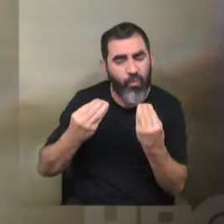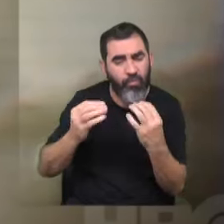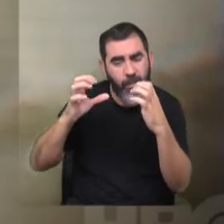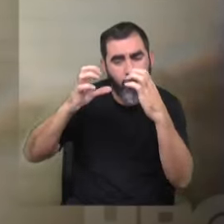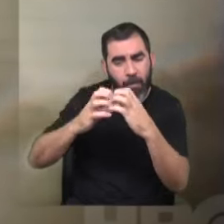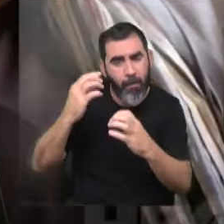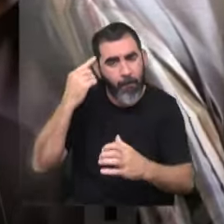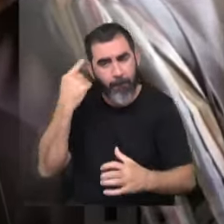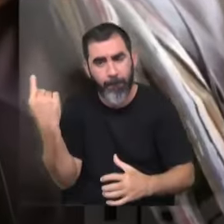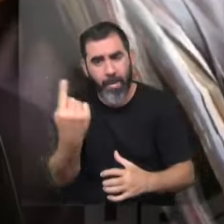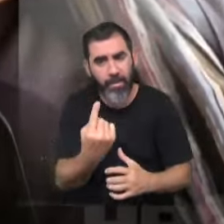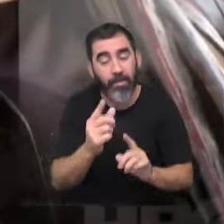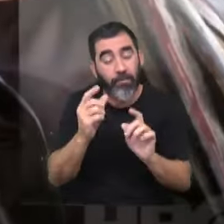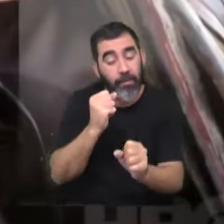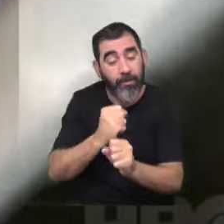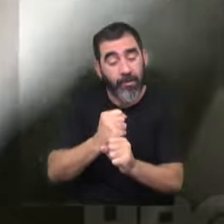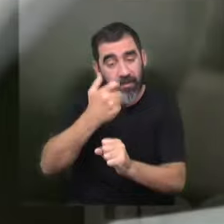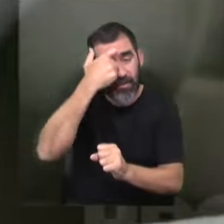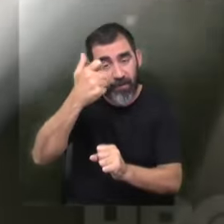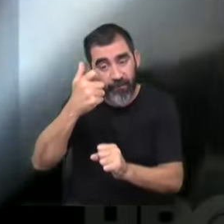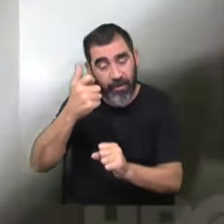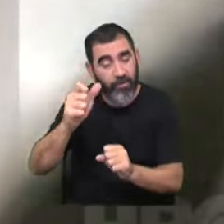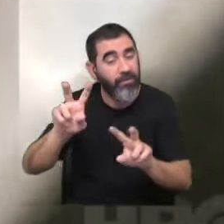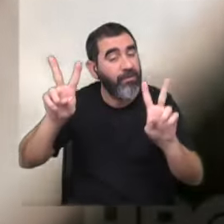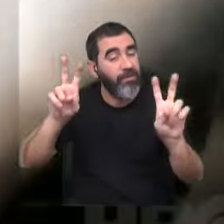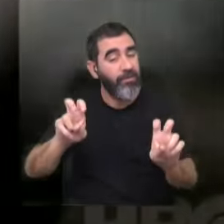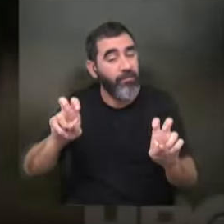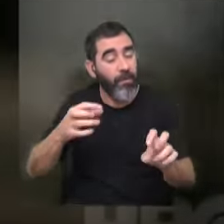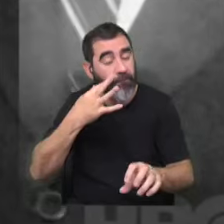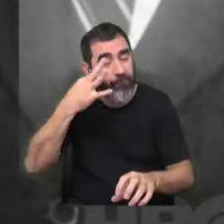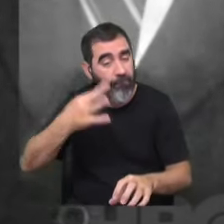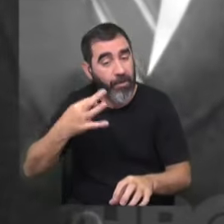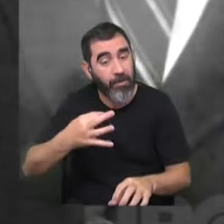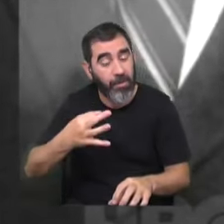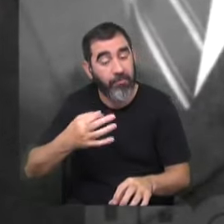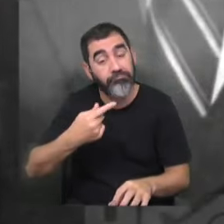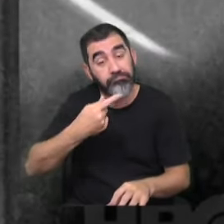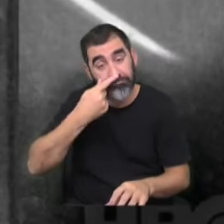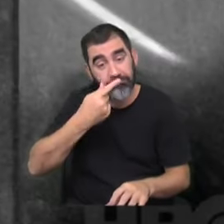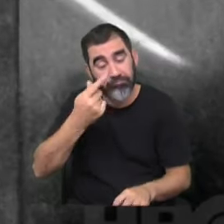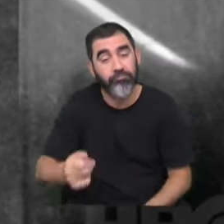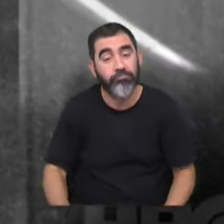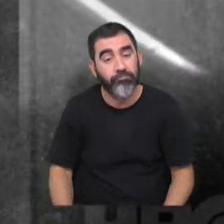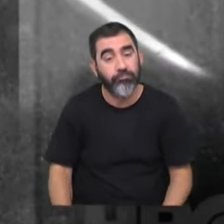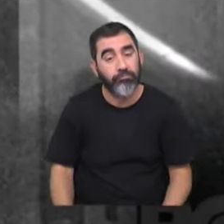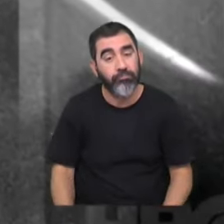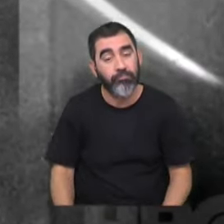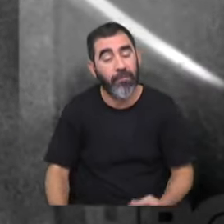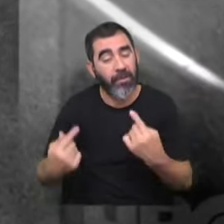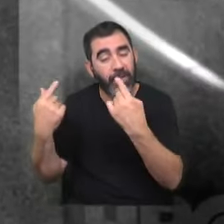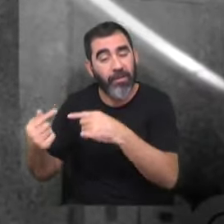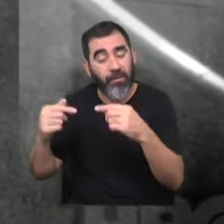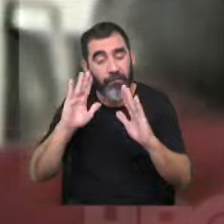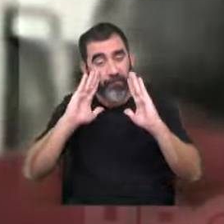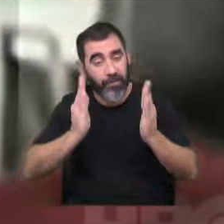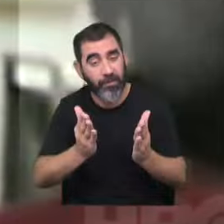esas mentes. Y el trabajo de la ciencia en este sentido es verdaderamente interesante. Es un enfoque distinto, diferente,